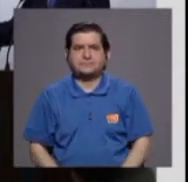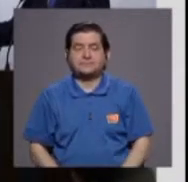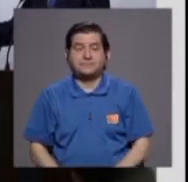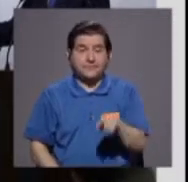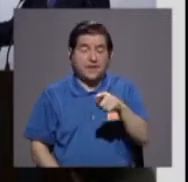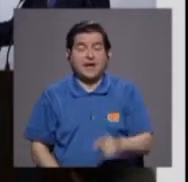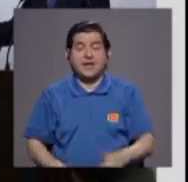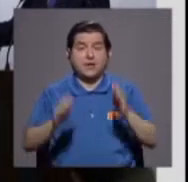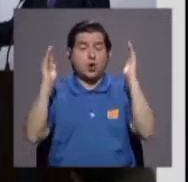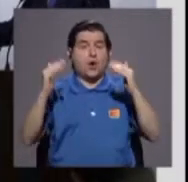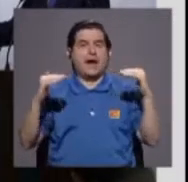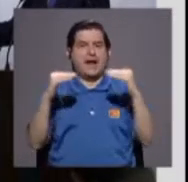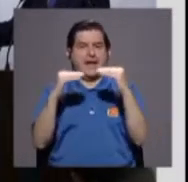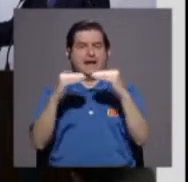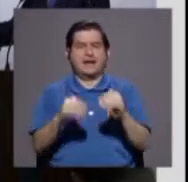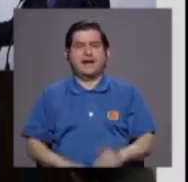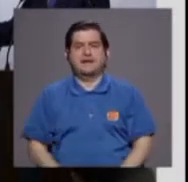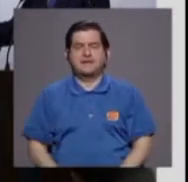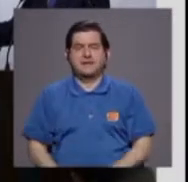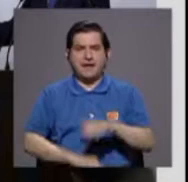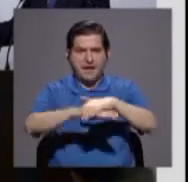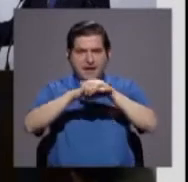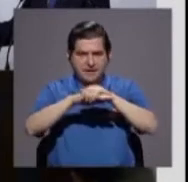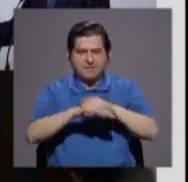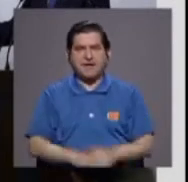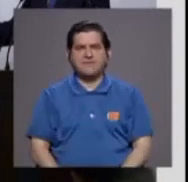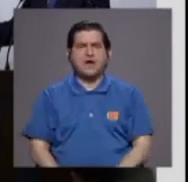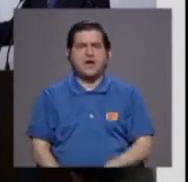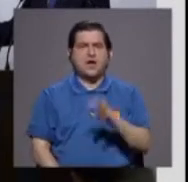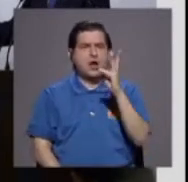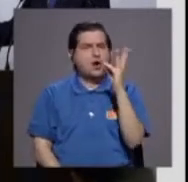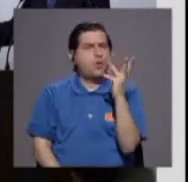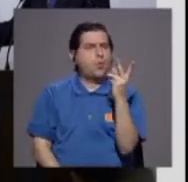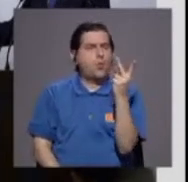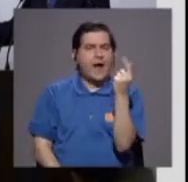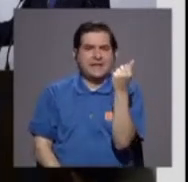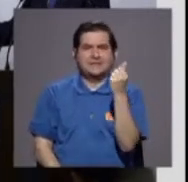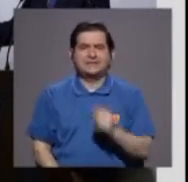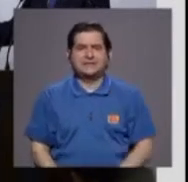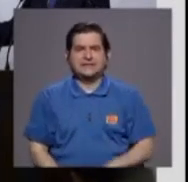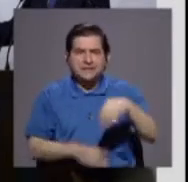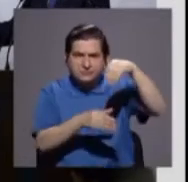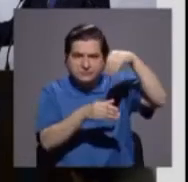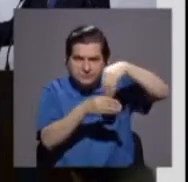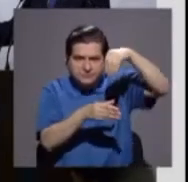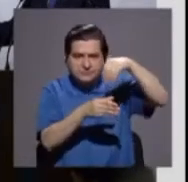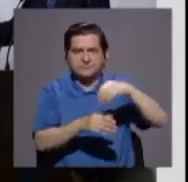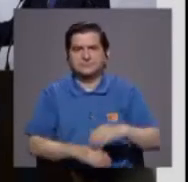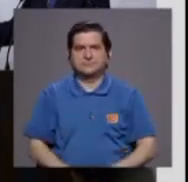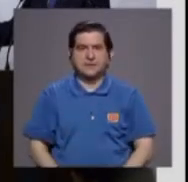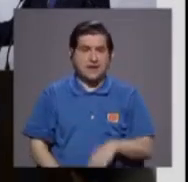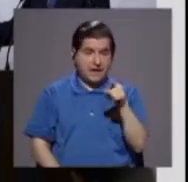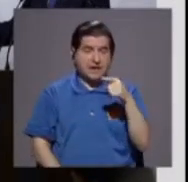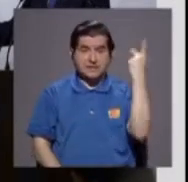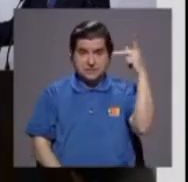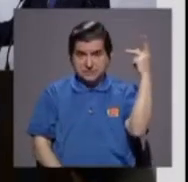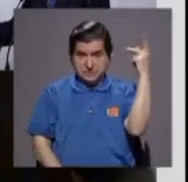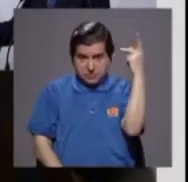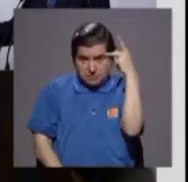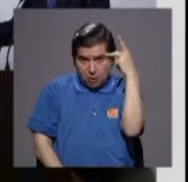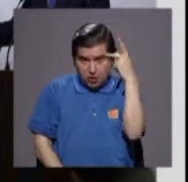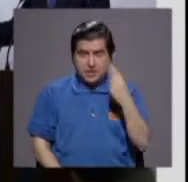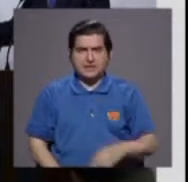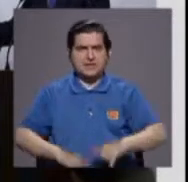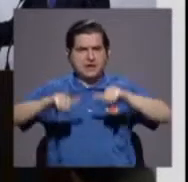gran volumen, lo que en inglés se llama quantitative easing. Y fue una política que